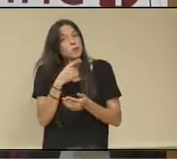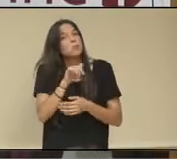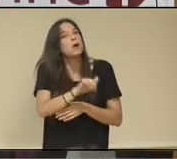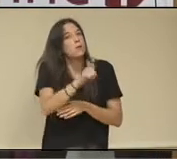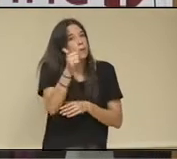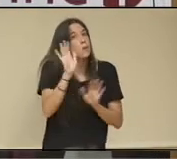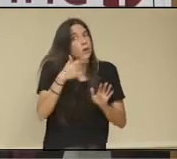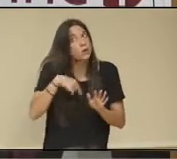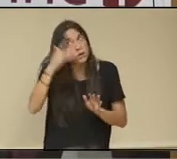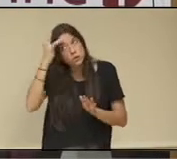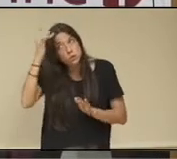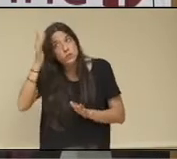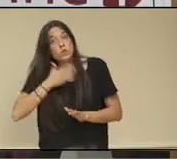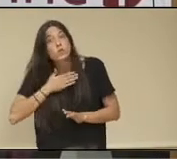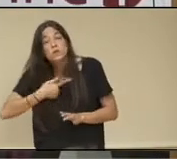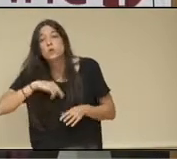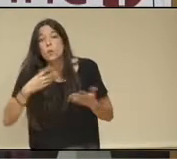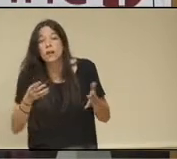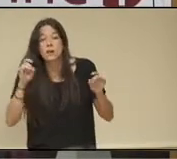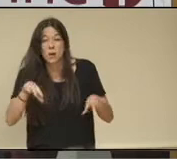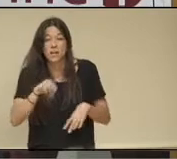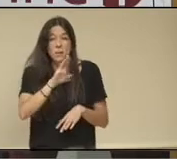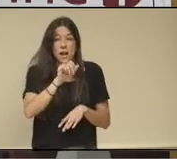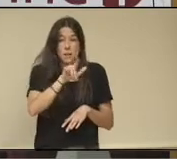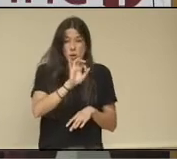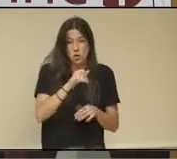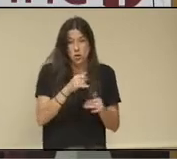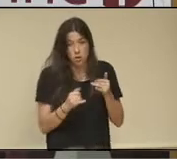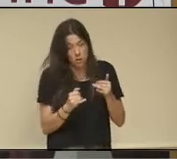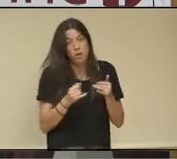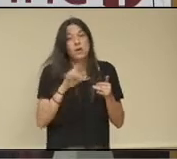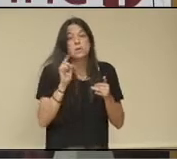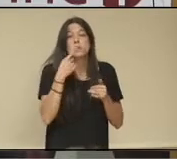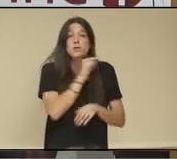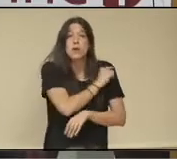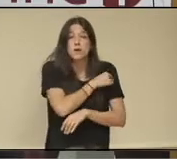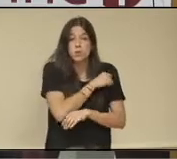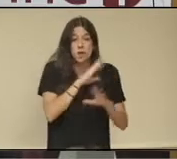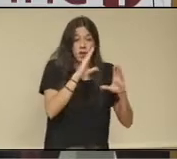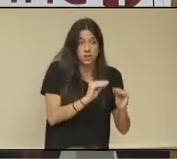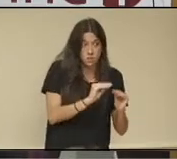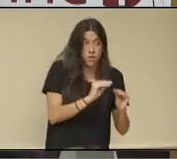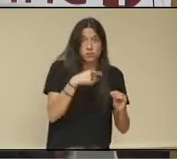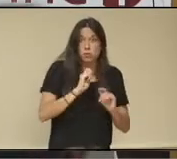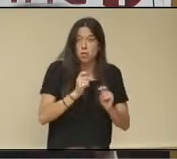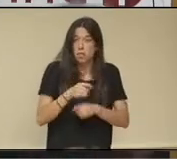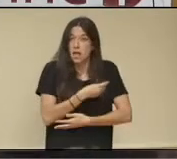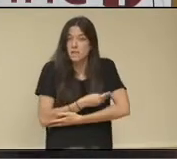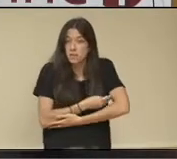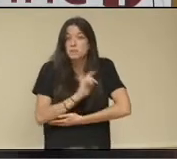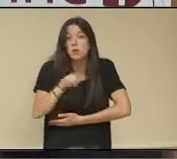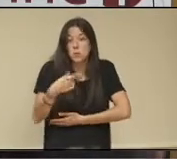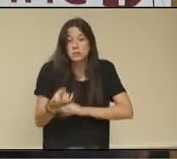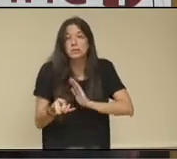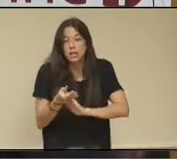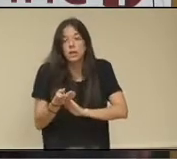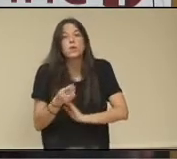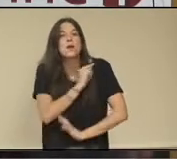lo mismo que se vio para polio, que primero teníamos una vacuna inactivada, que es la que ponemos a nuestros bebés, pero luego se hizo una vacuna